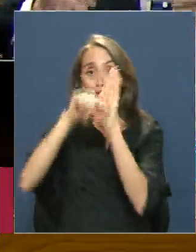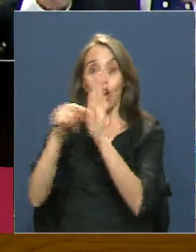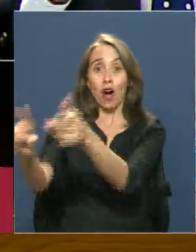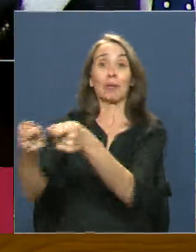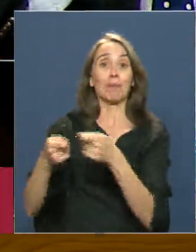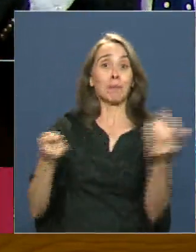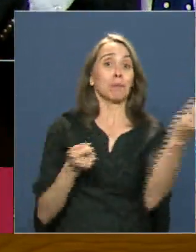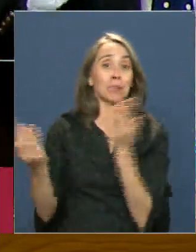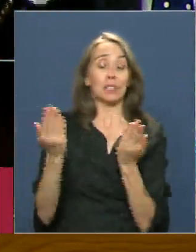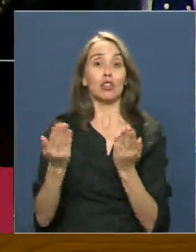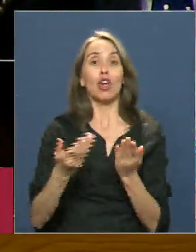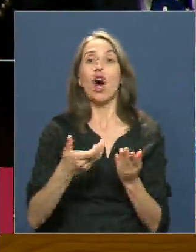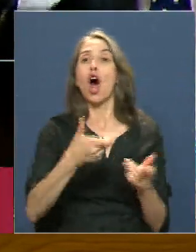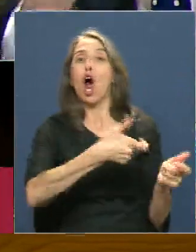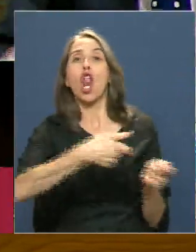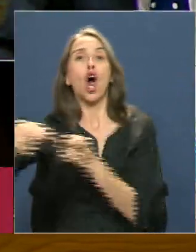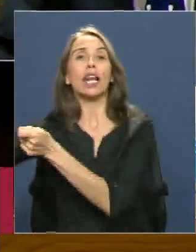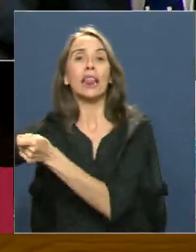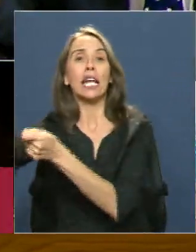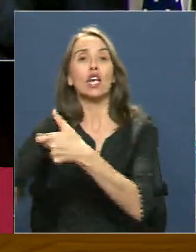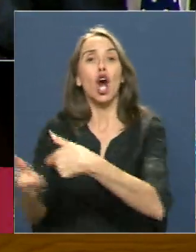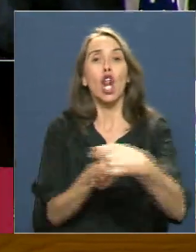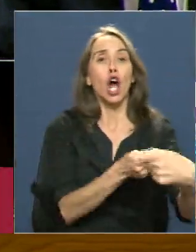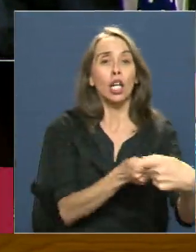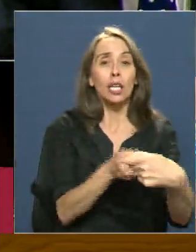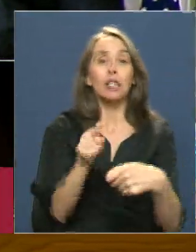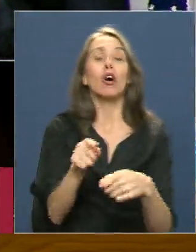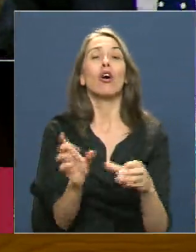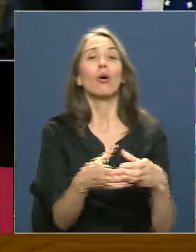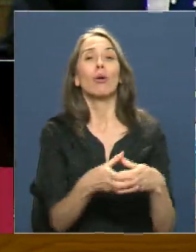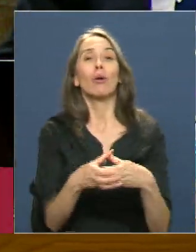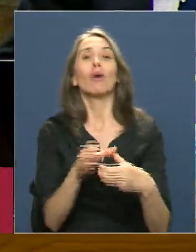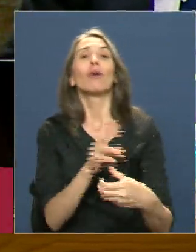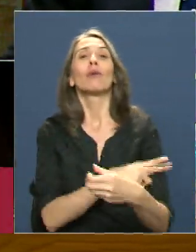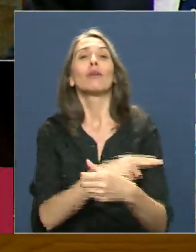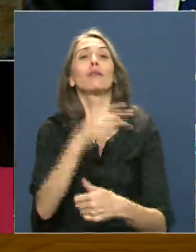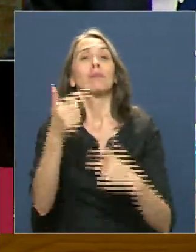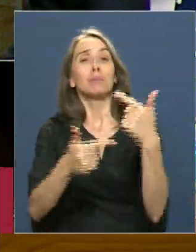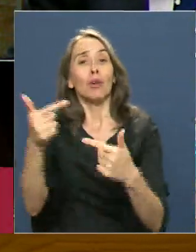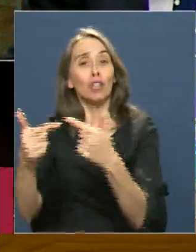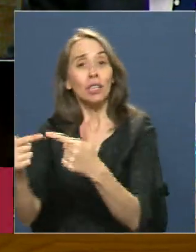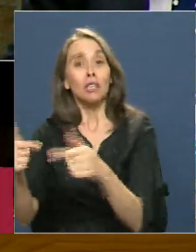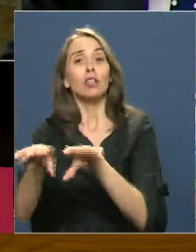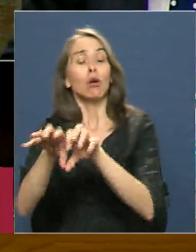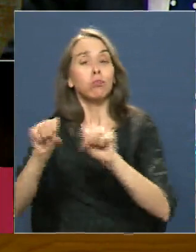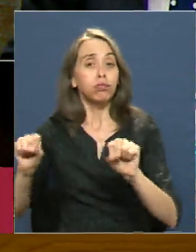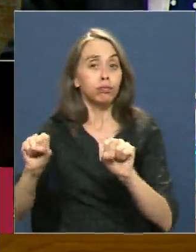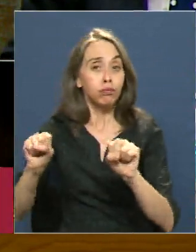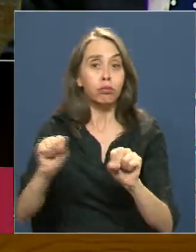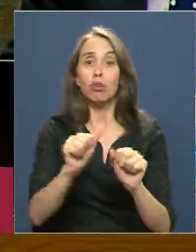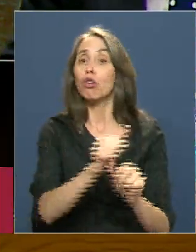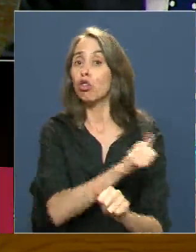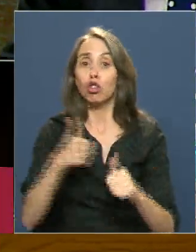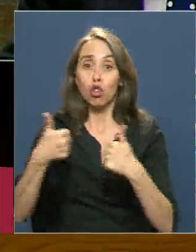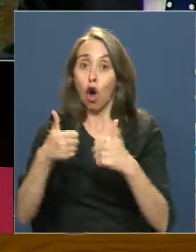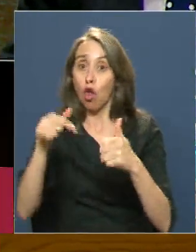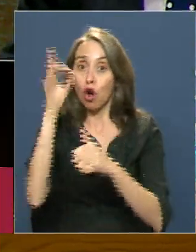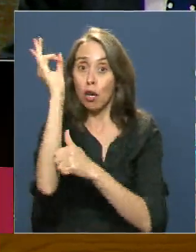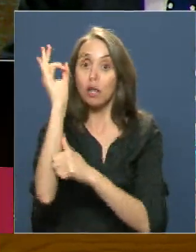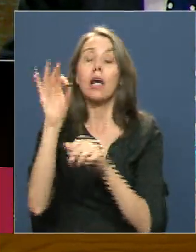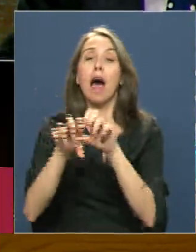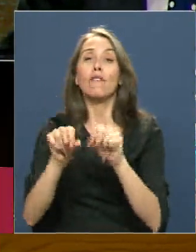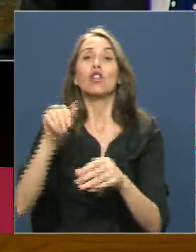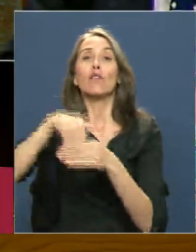indicaciones. Nos retiraron algunas indicaciones. Los comités parlamentarios por unanimidad acordaron votar en general y